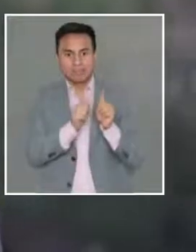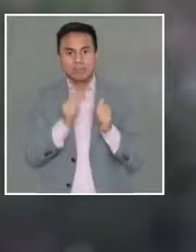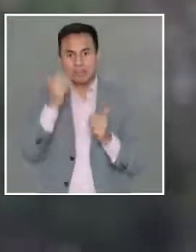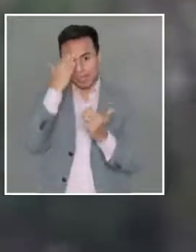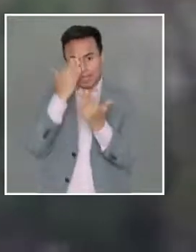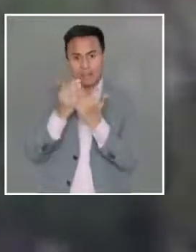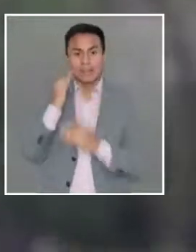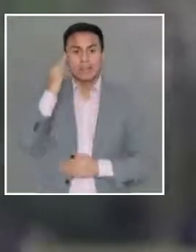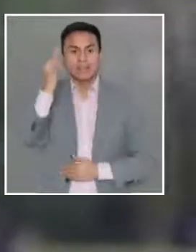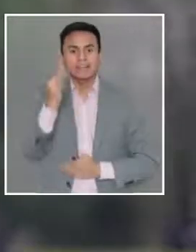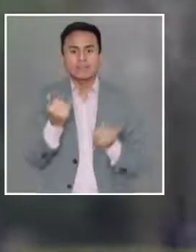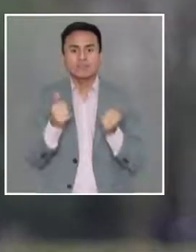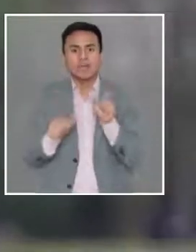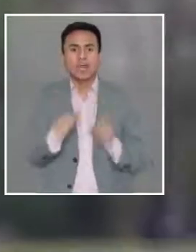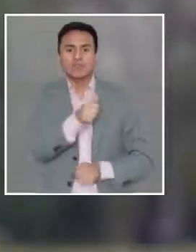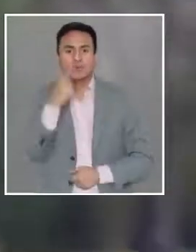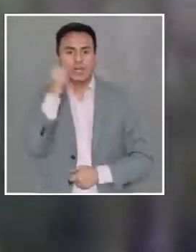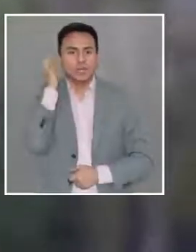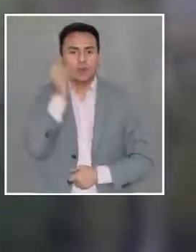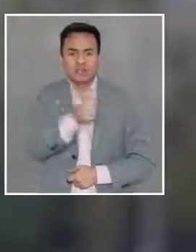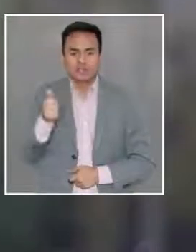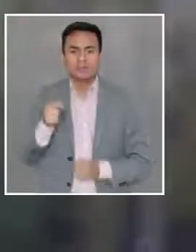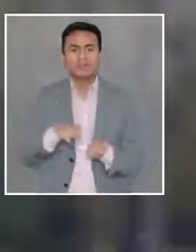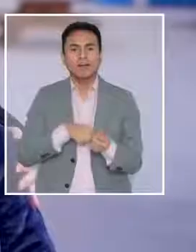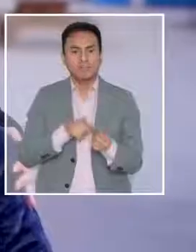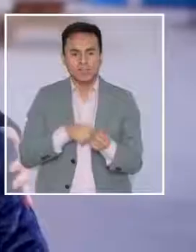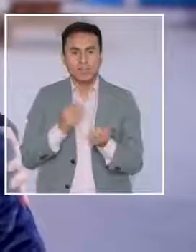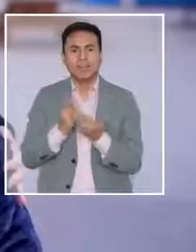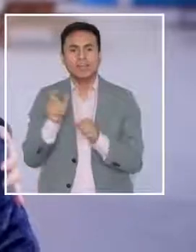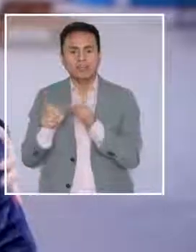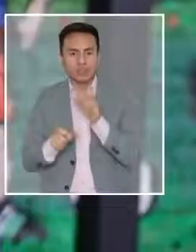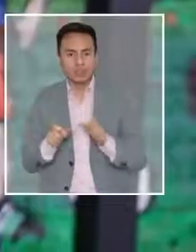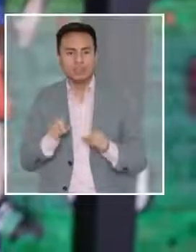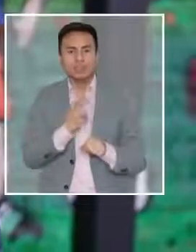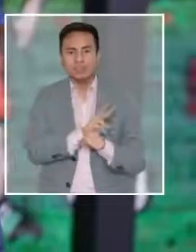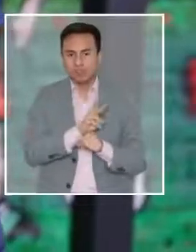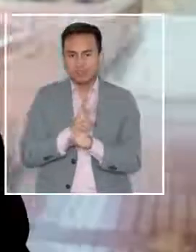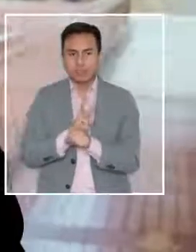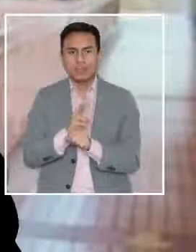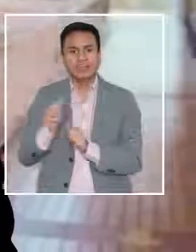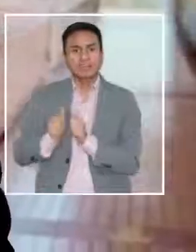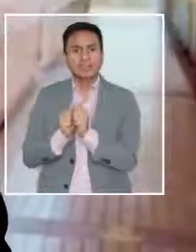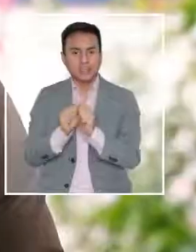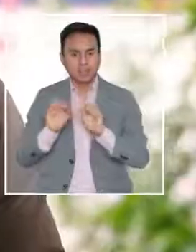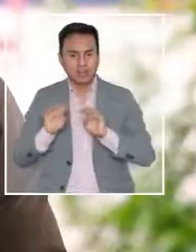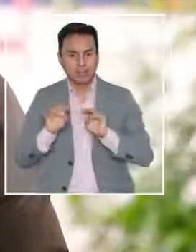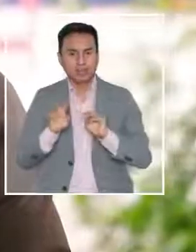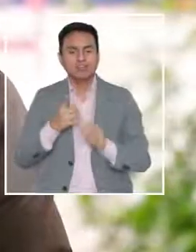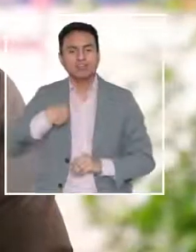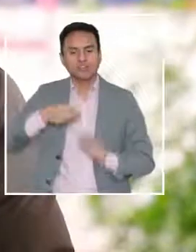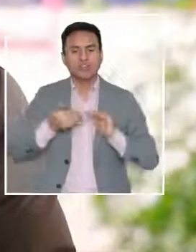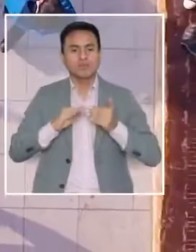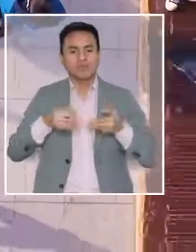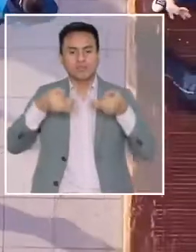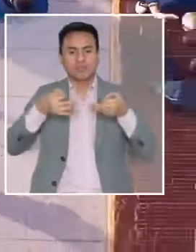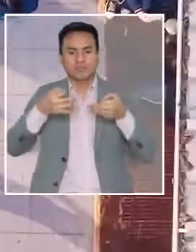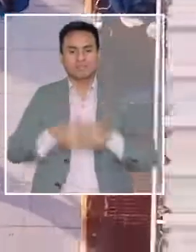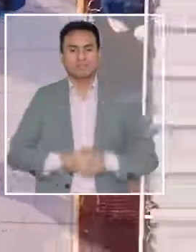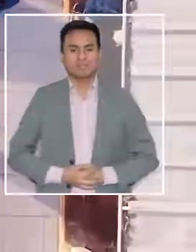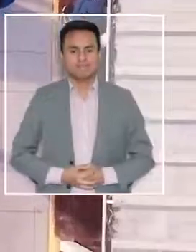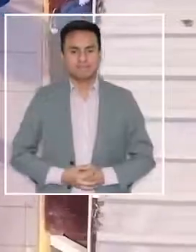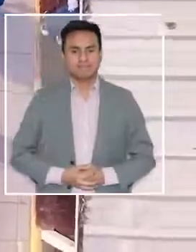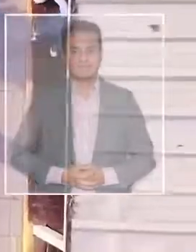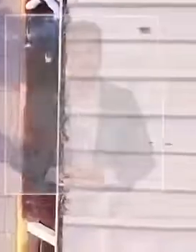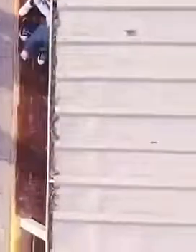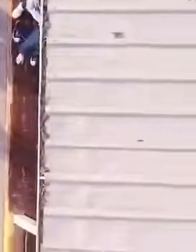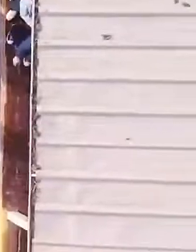gran desafío que tenemos por delante, los necesitamos a todas y a todos. Familias, estudiantes, profesores, asistentes de la educación, seamos